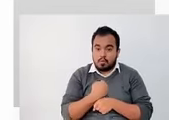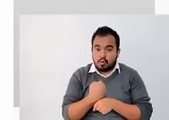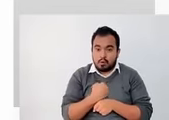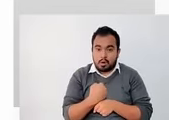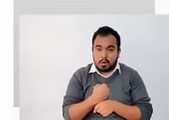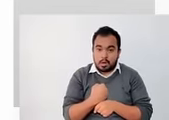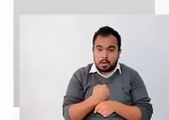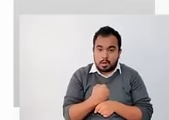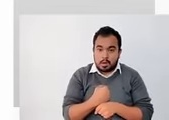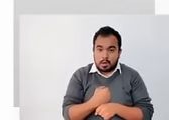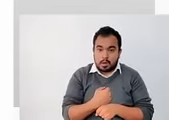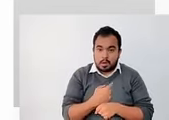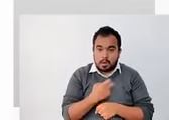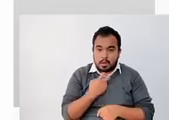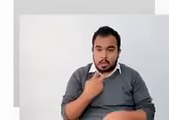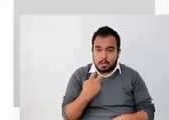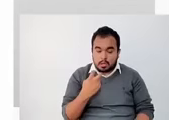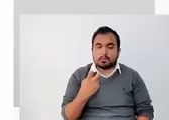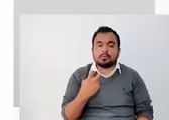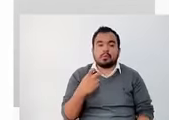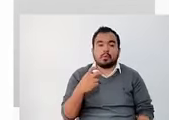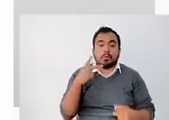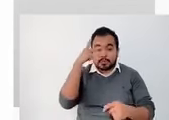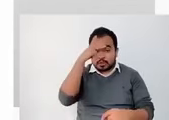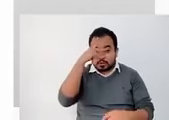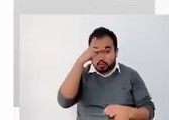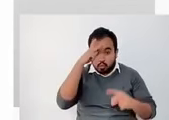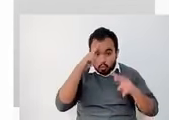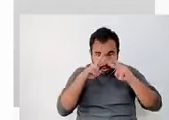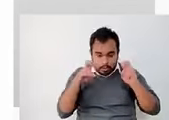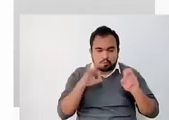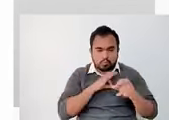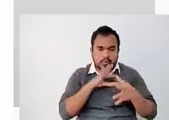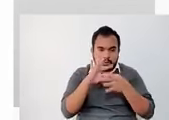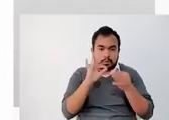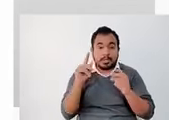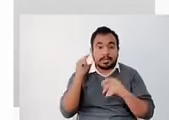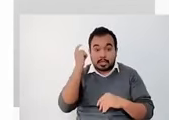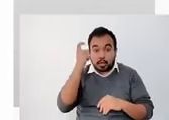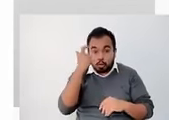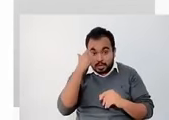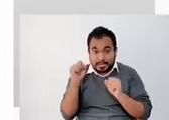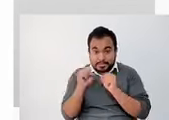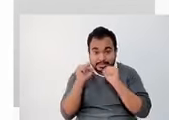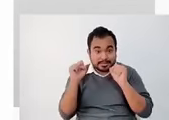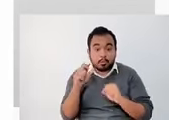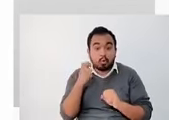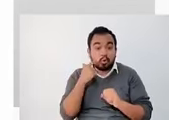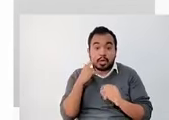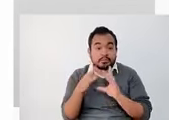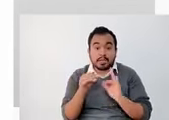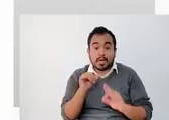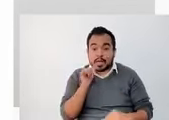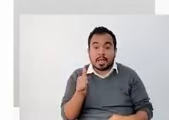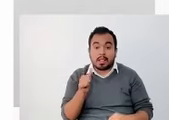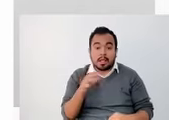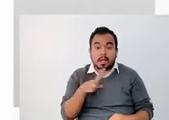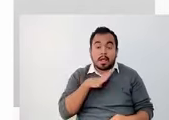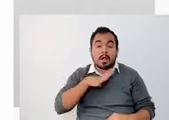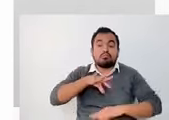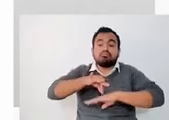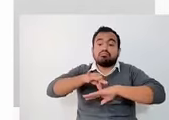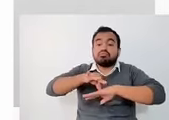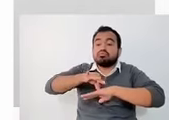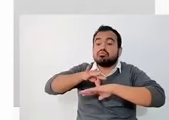El psicoanálisis puede explicar todo. La teoría de sistemas no quiere explicar nada. Carecen de modelos empíricos, no existen. Wilke en su